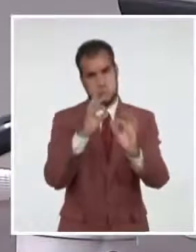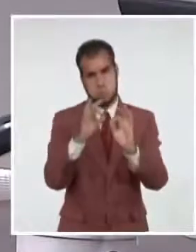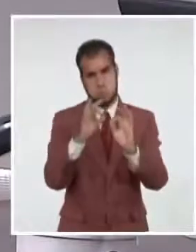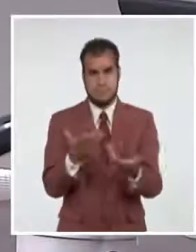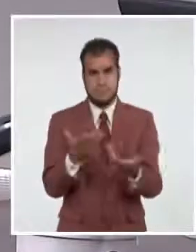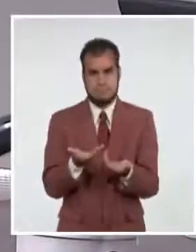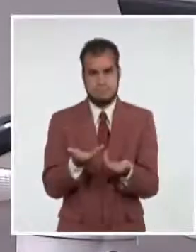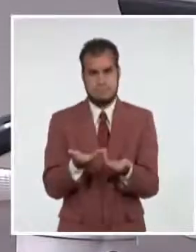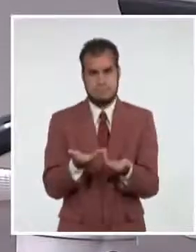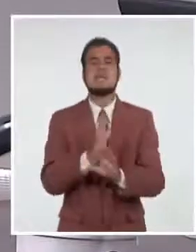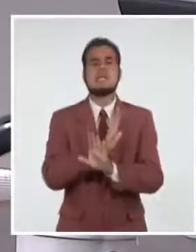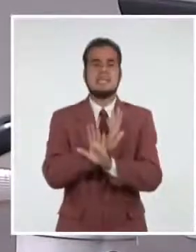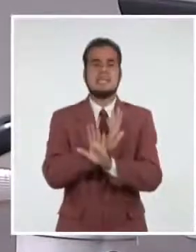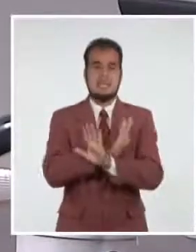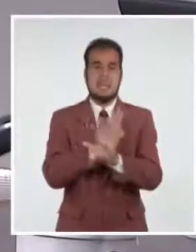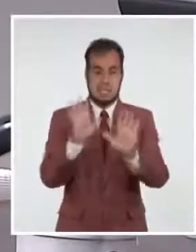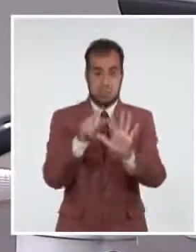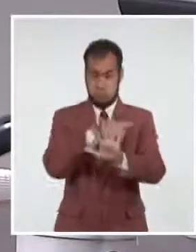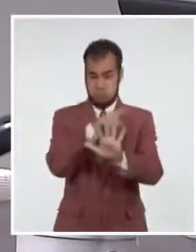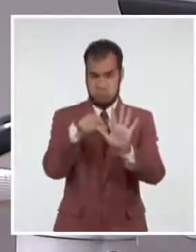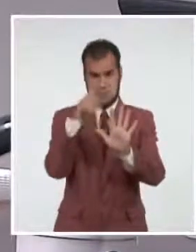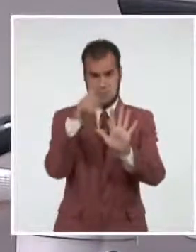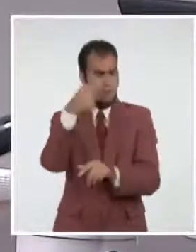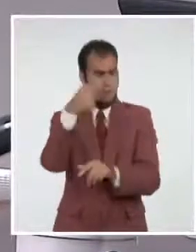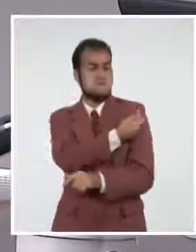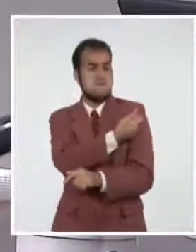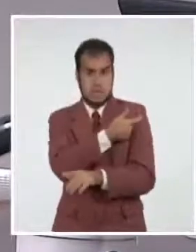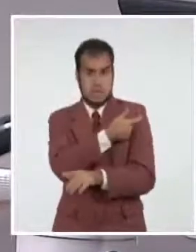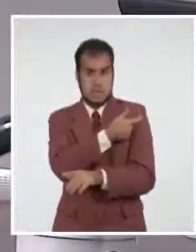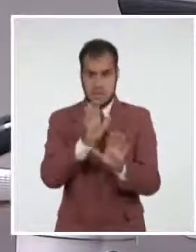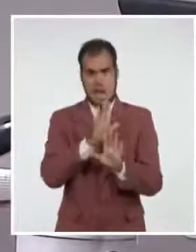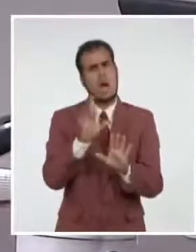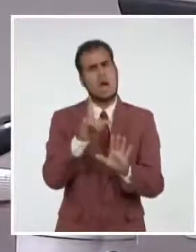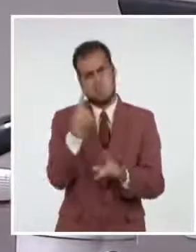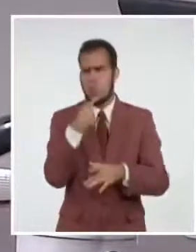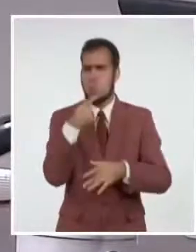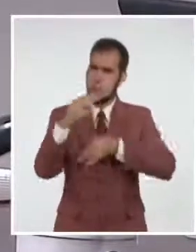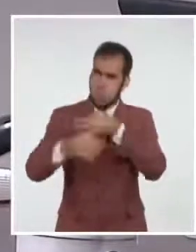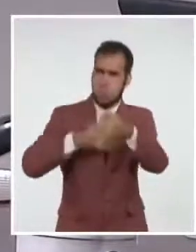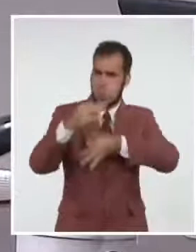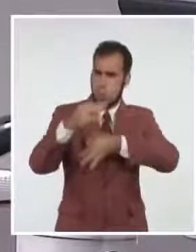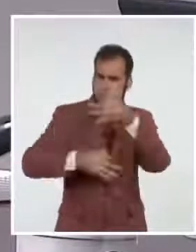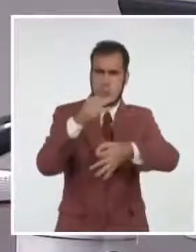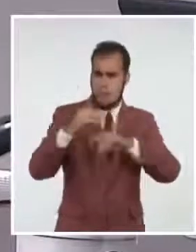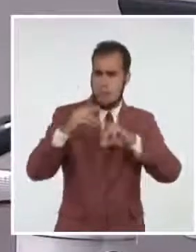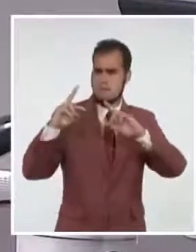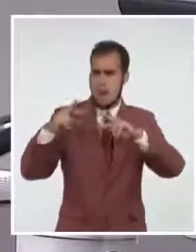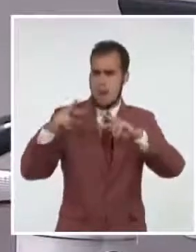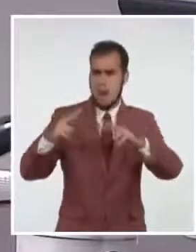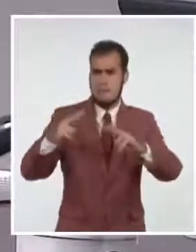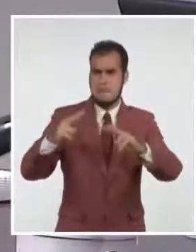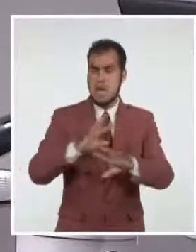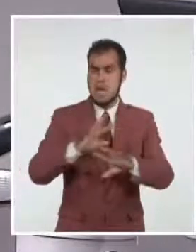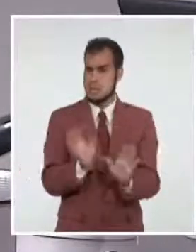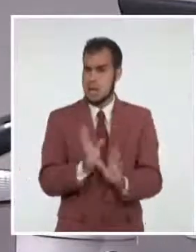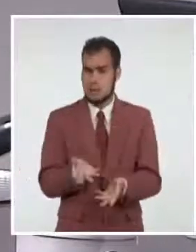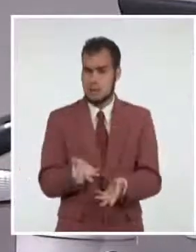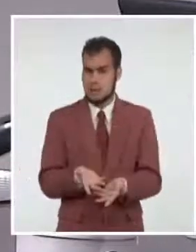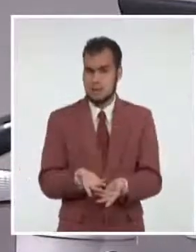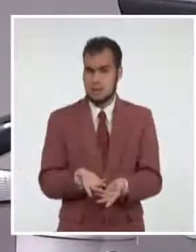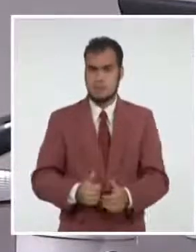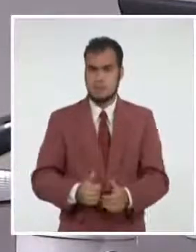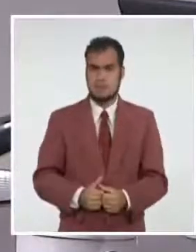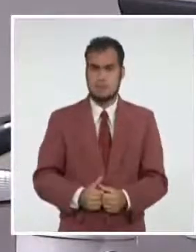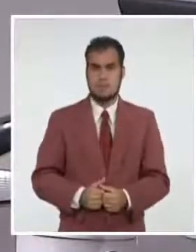se ha dicho, y en el caso de nuestro país se ha dicho muchísimas veces, hoy Ginovar lo dijo de una manera también muy elegante, que es que a la vacuna